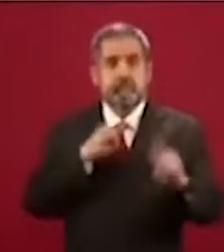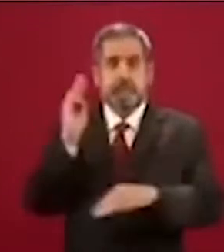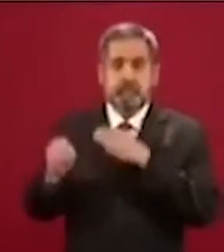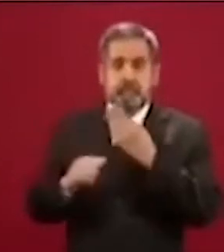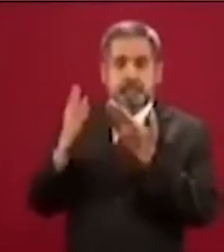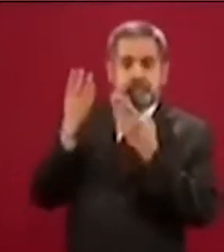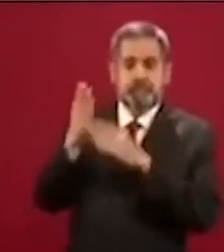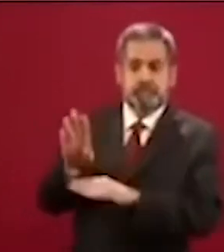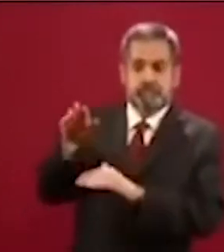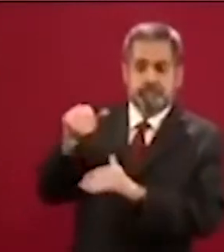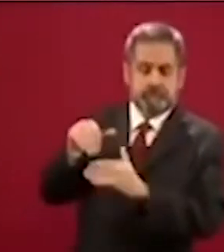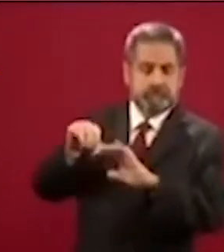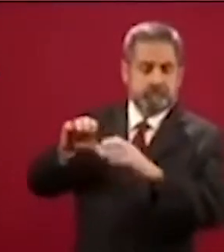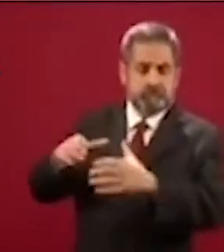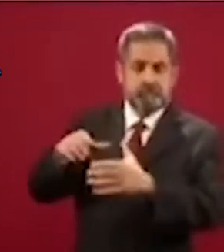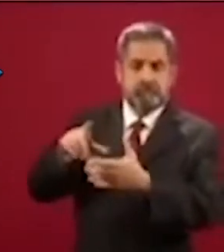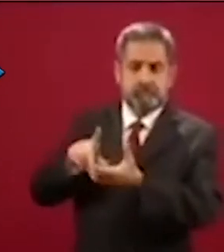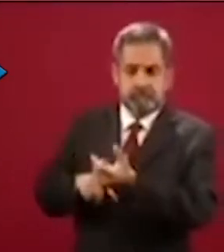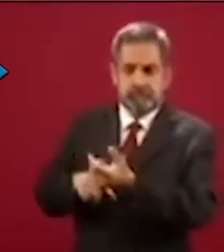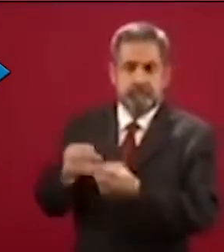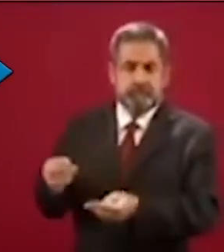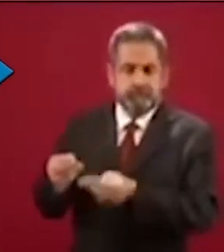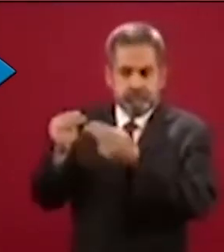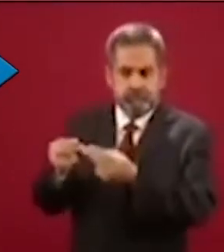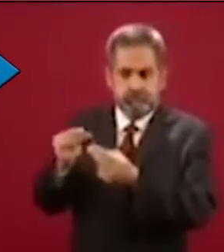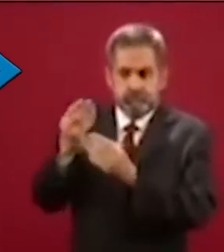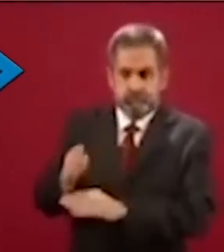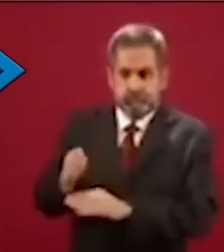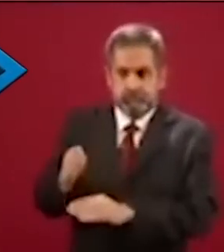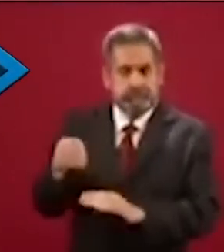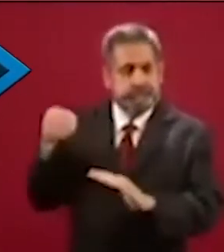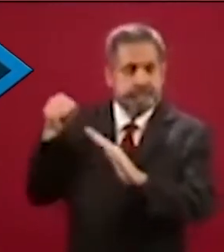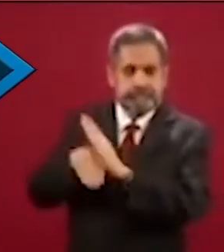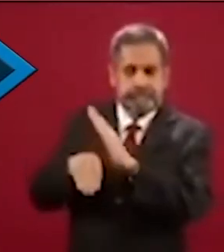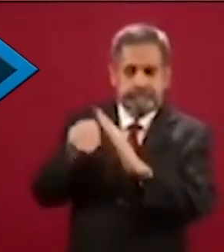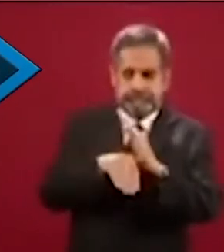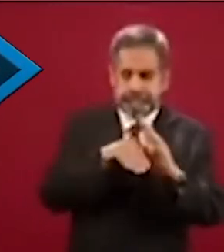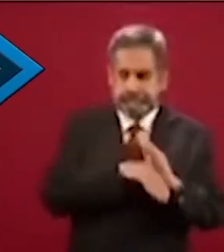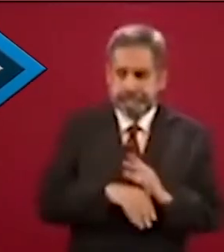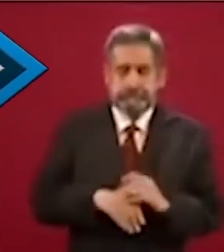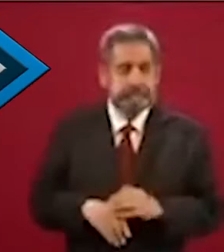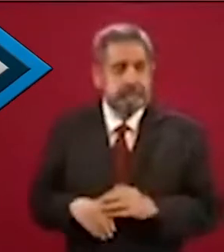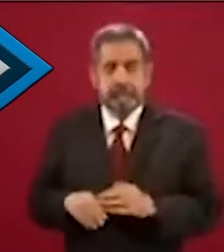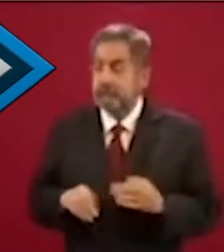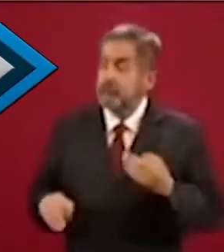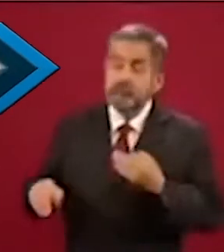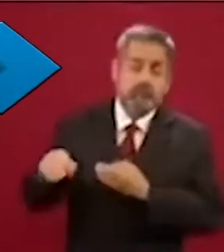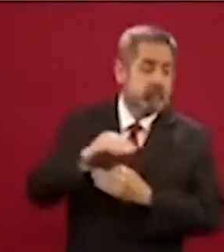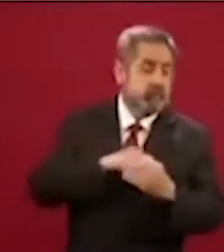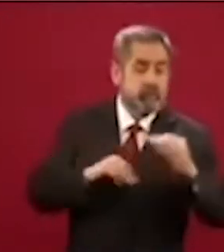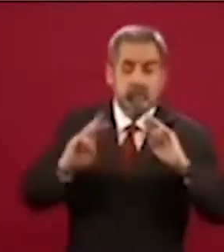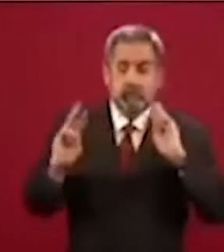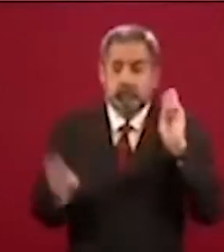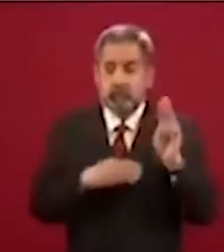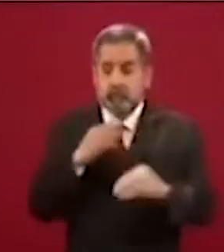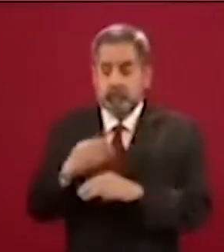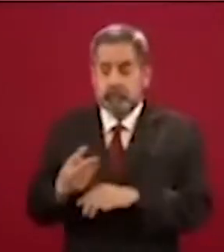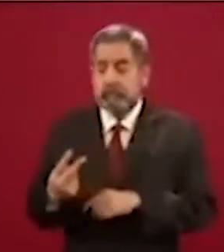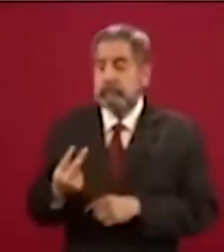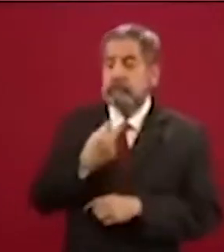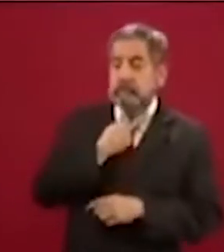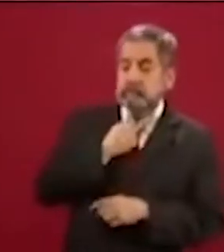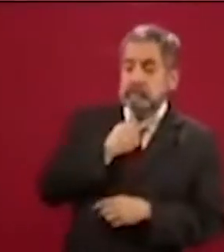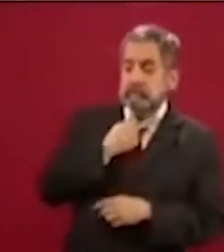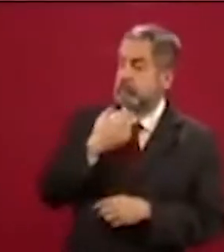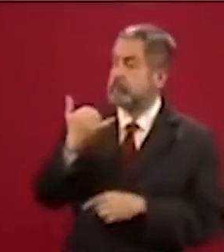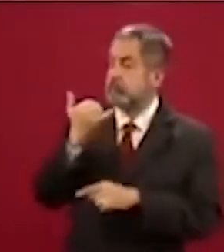país. Declaró que para esto, el gobierno federal cuenta con un fondo de 150 mil millones de pesos para estabilizar el presupuesto. El presidente